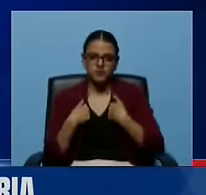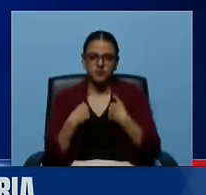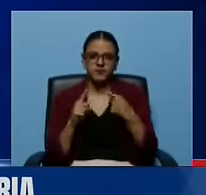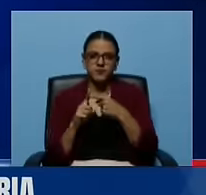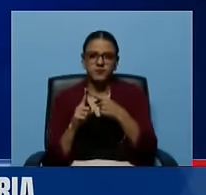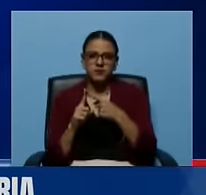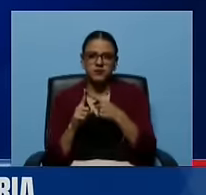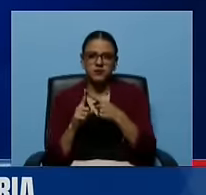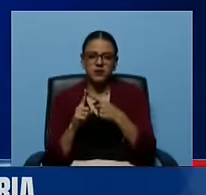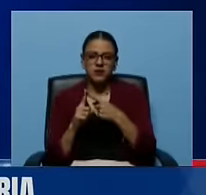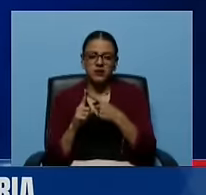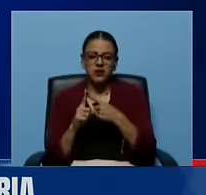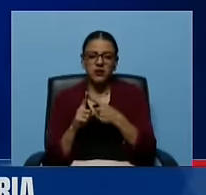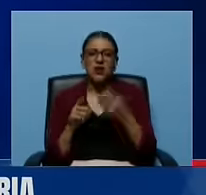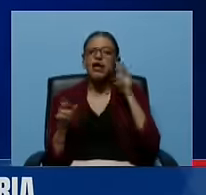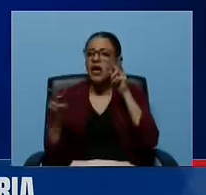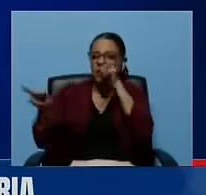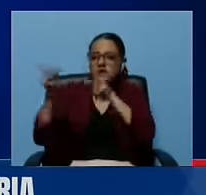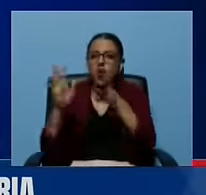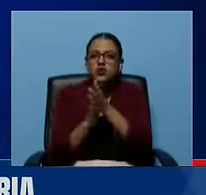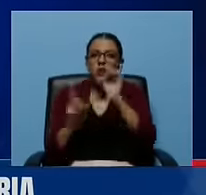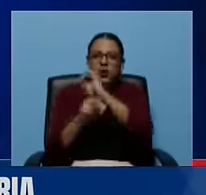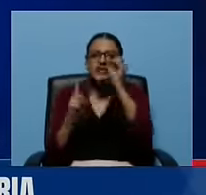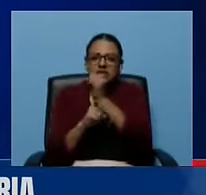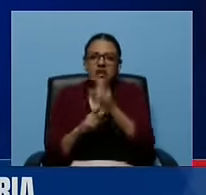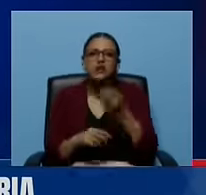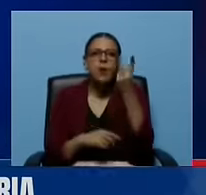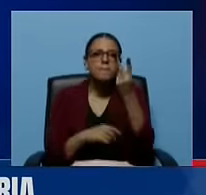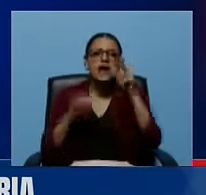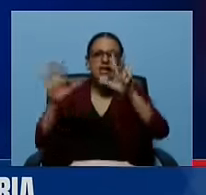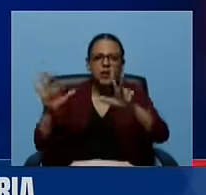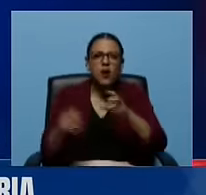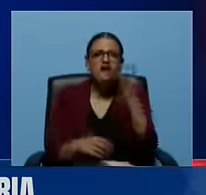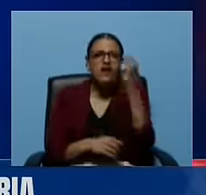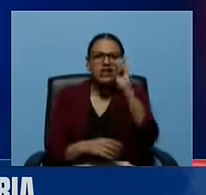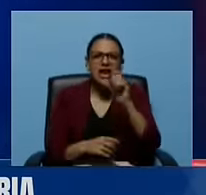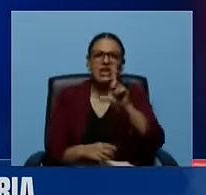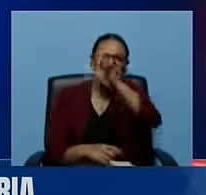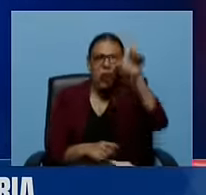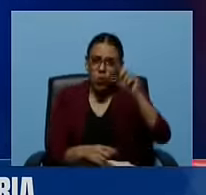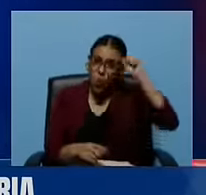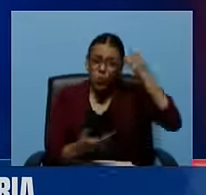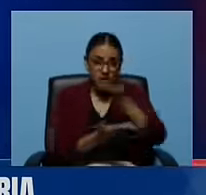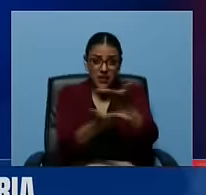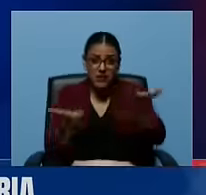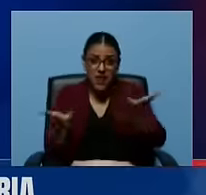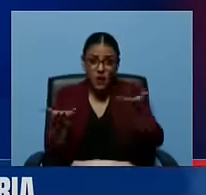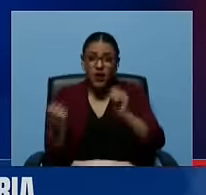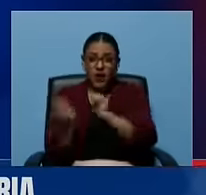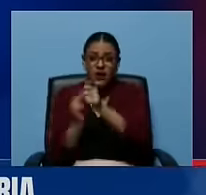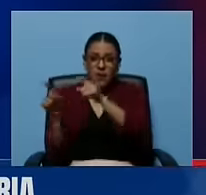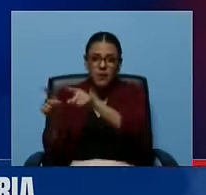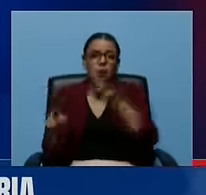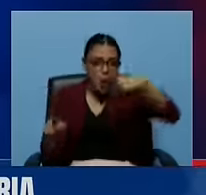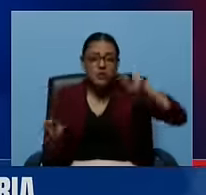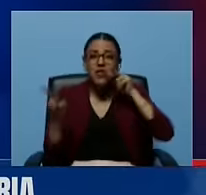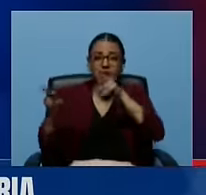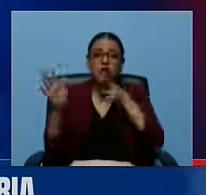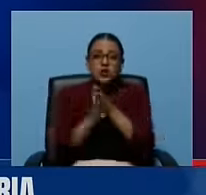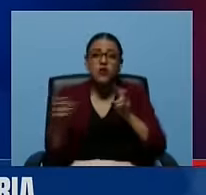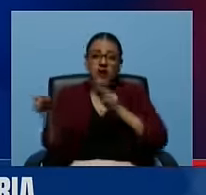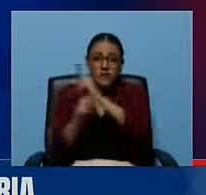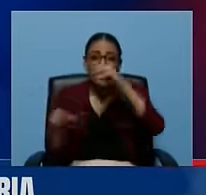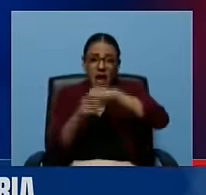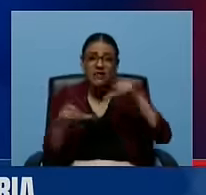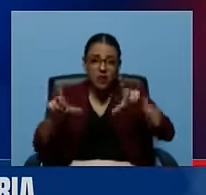Que vienen los acontecimientos esos que pasaron 29 y 30 de julio, ¿se acuerdan? ¿Quiénes vieron la violencia aquí en La Guaira? ¿Quiénes la